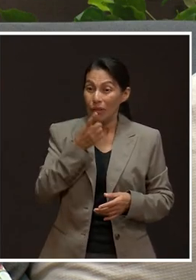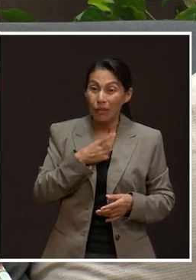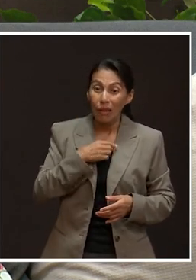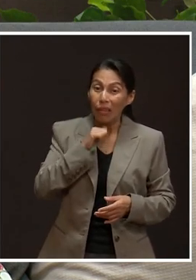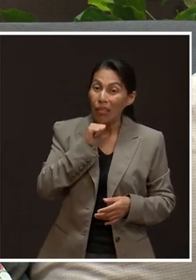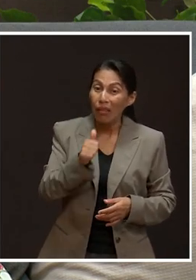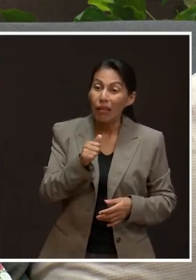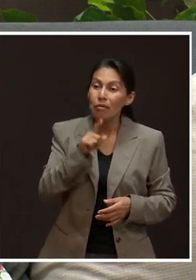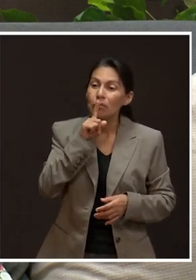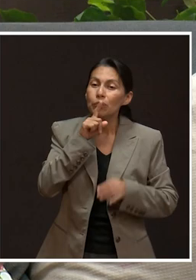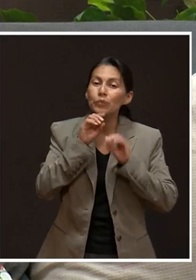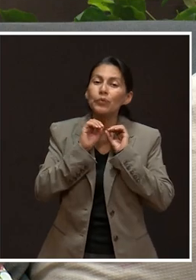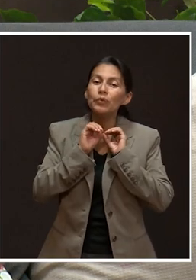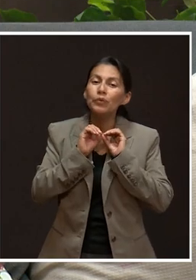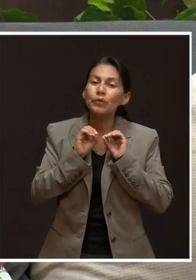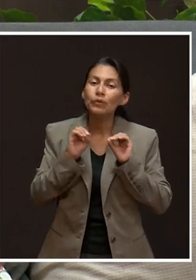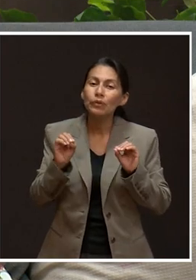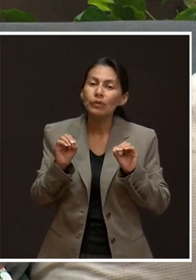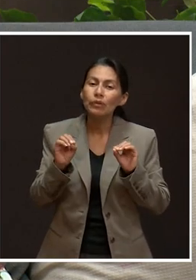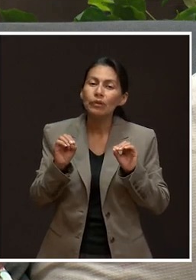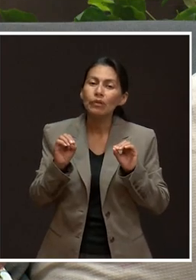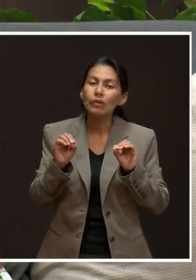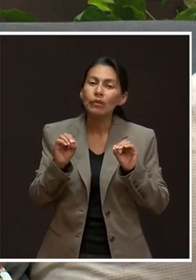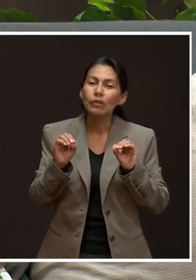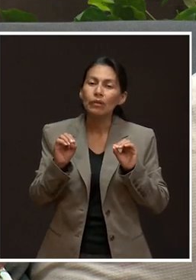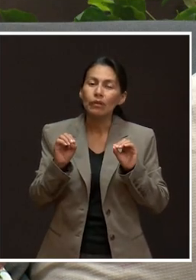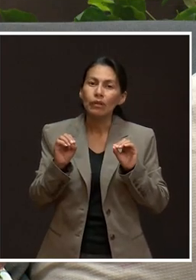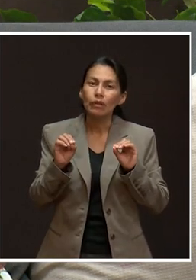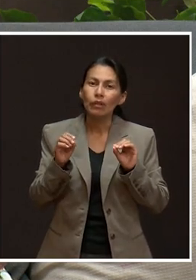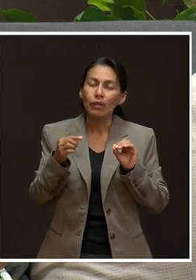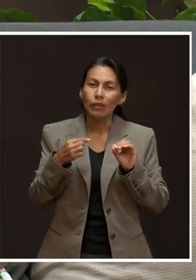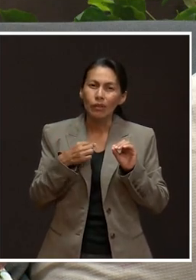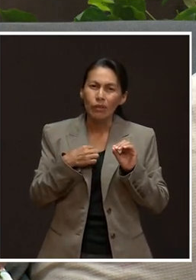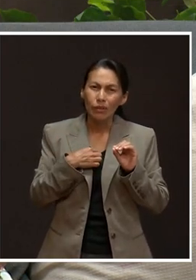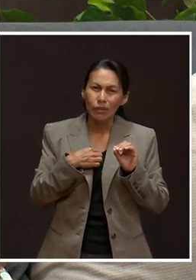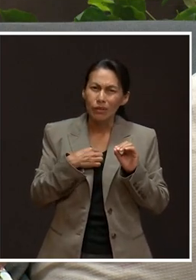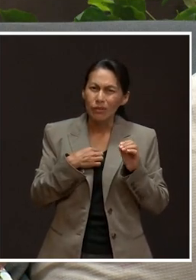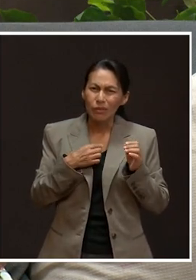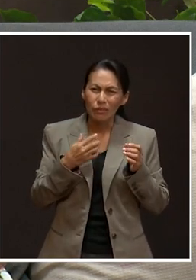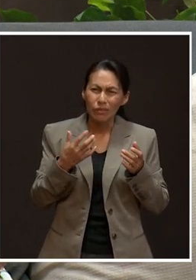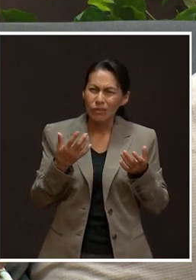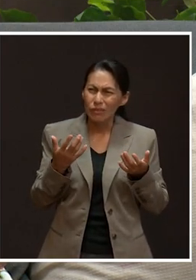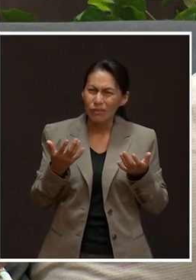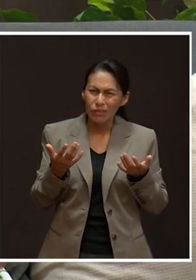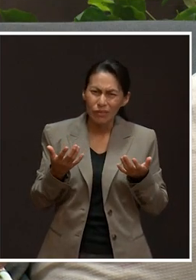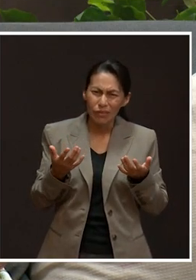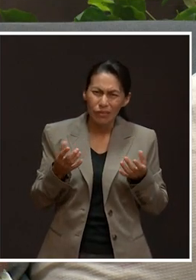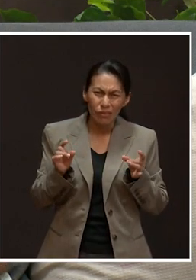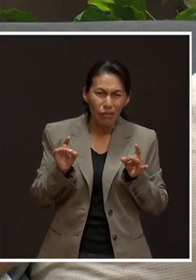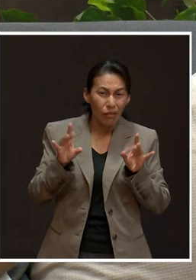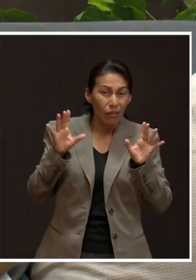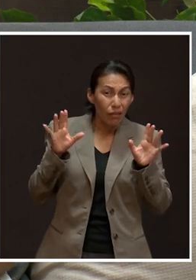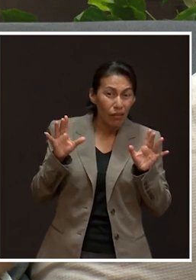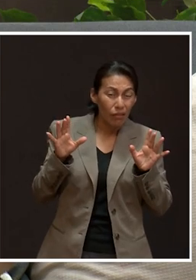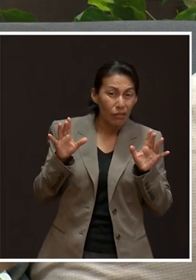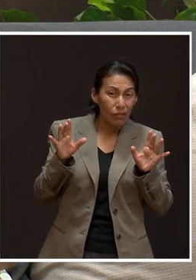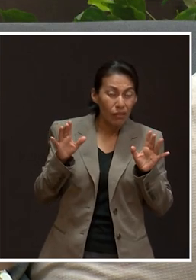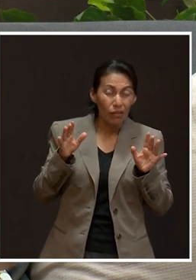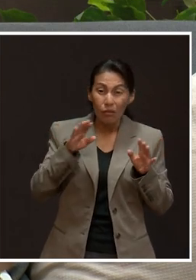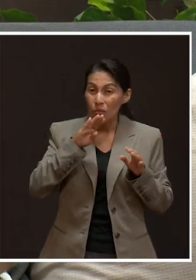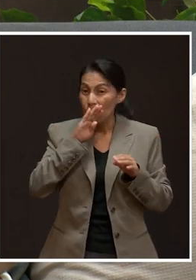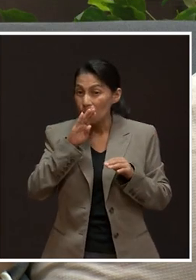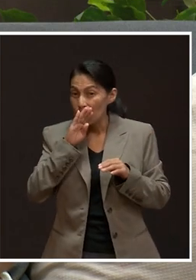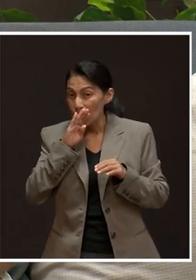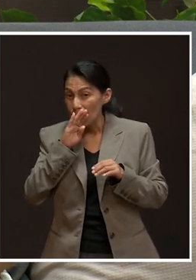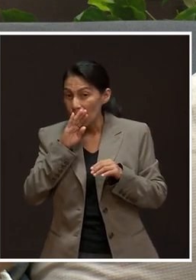decir, o sea, no me querían decir ellas. Entonces, eso como que, o sea, como que de saber de que mi mamá